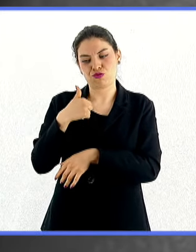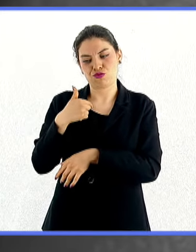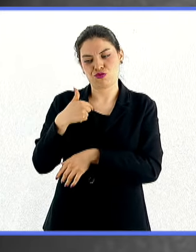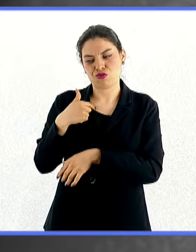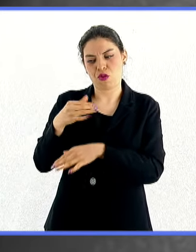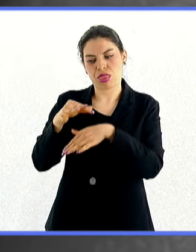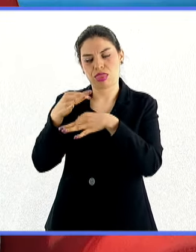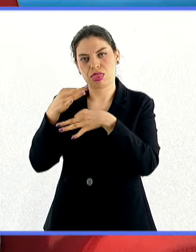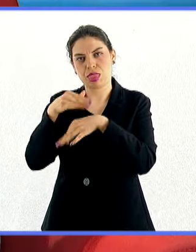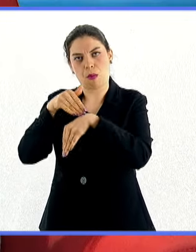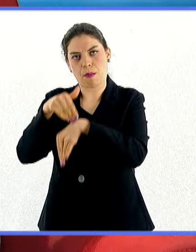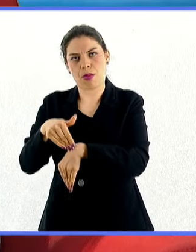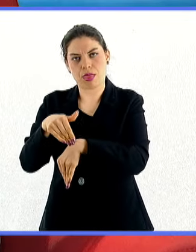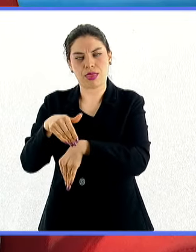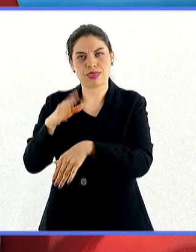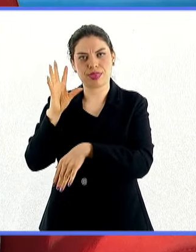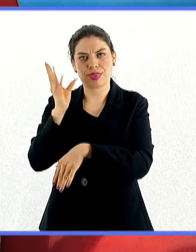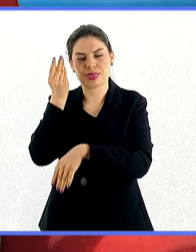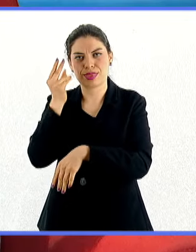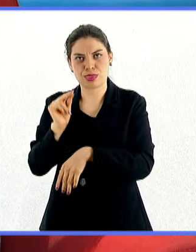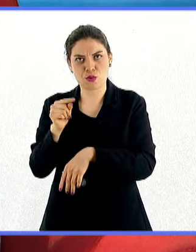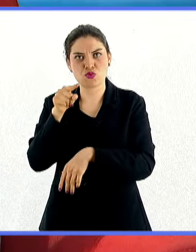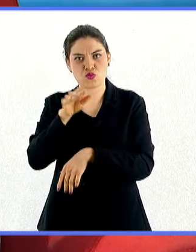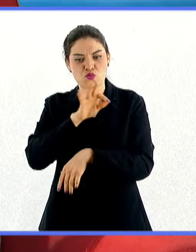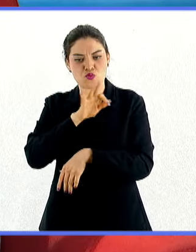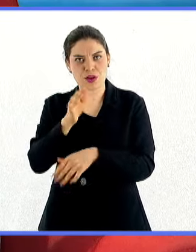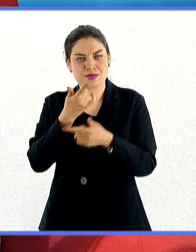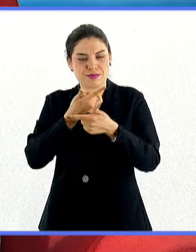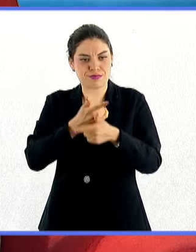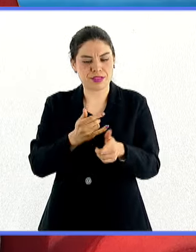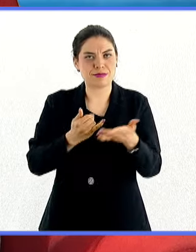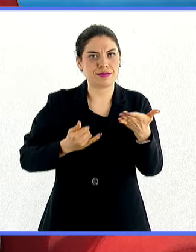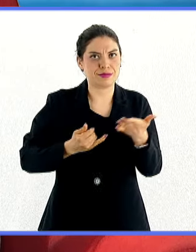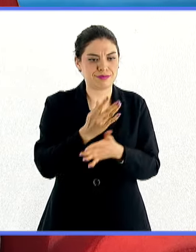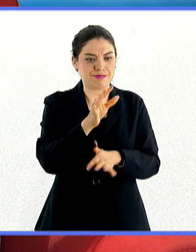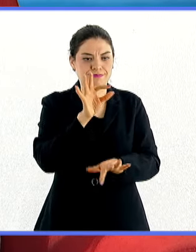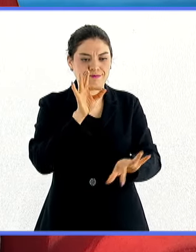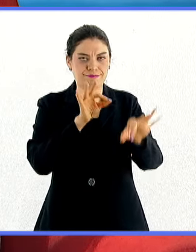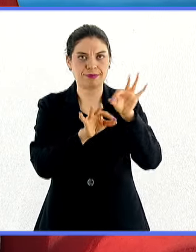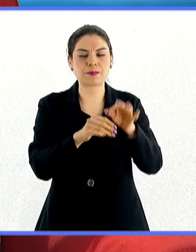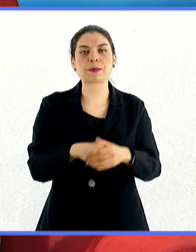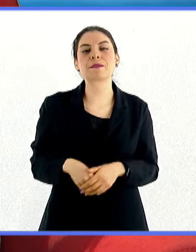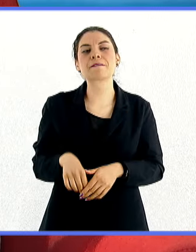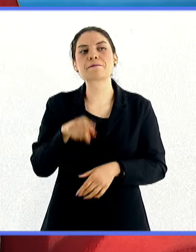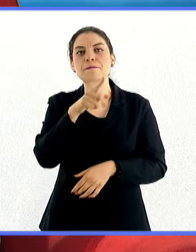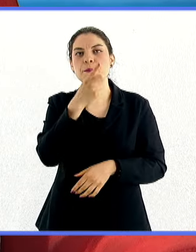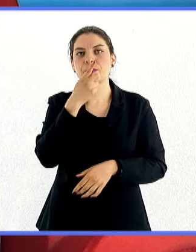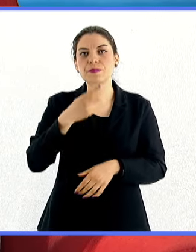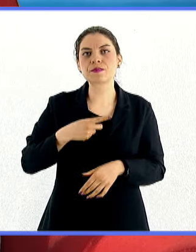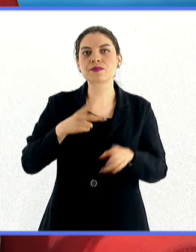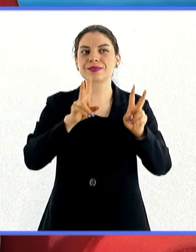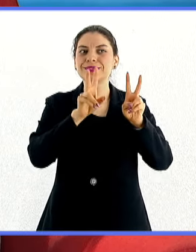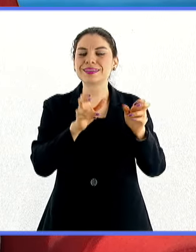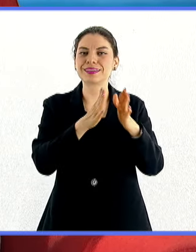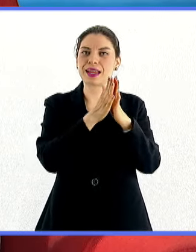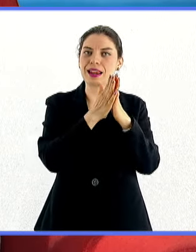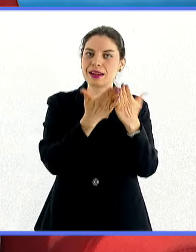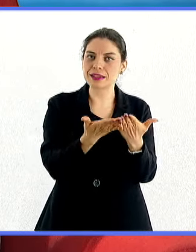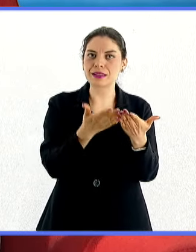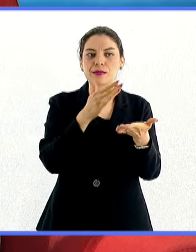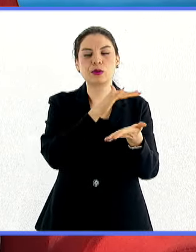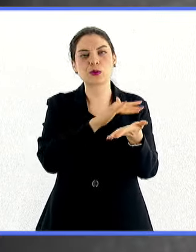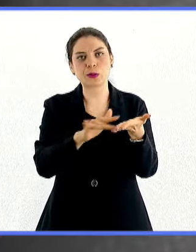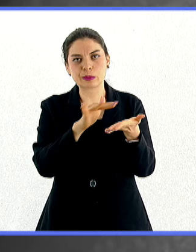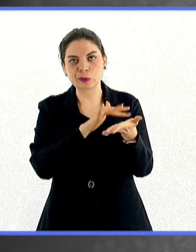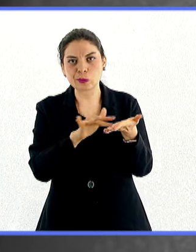cuenta. Claro, y en pocas palabras es la posibilidad de decidir. Juan, hablas del libro, la lectura, la literatura, y es,